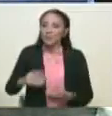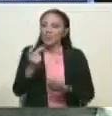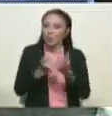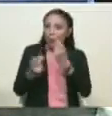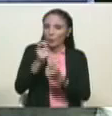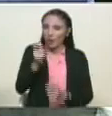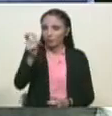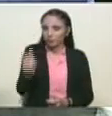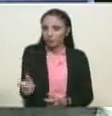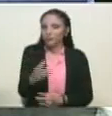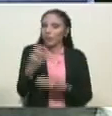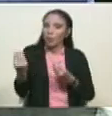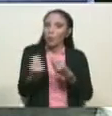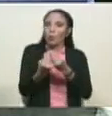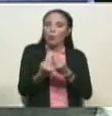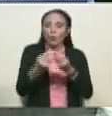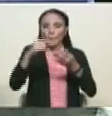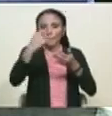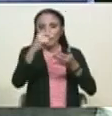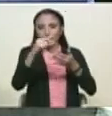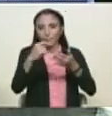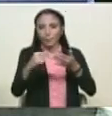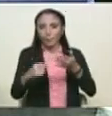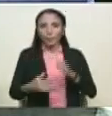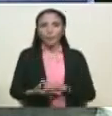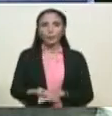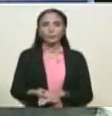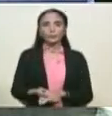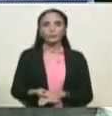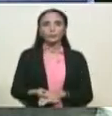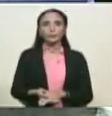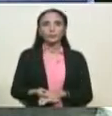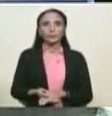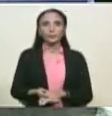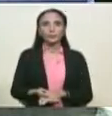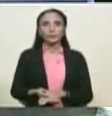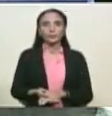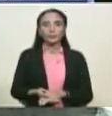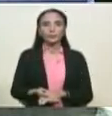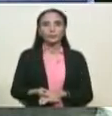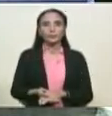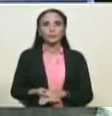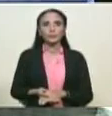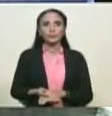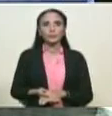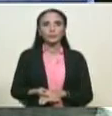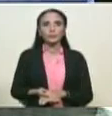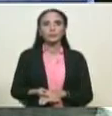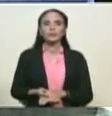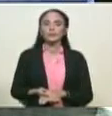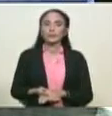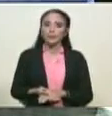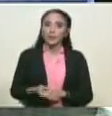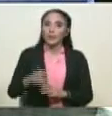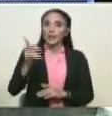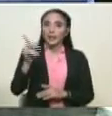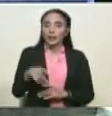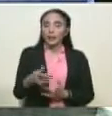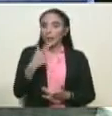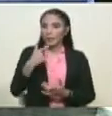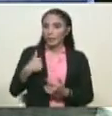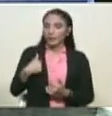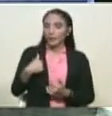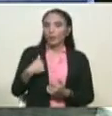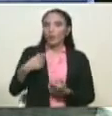frentes en armonía. Número 3, me solicitan recursos para el financiamiento